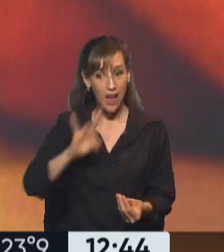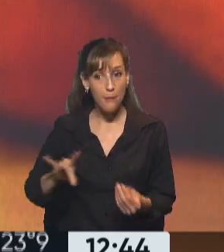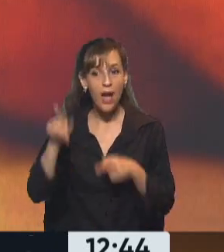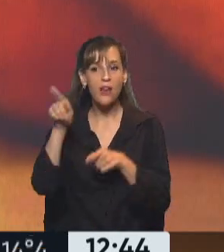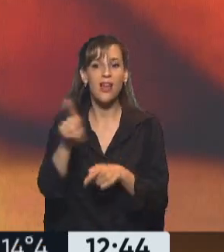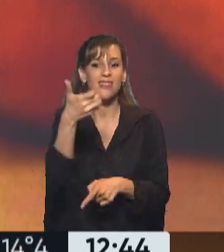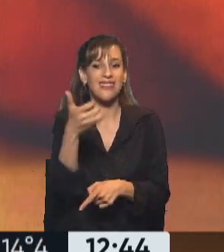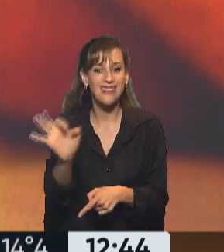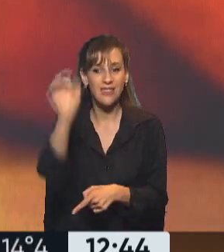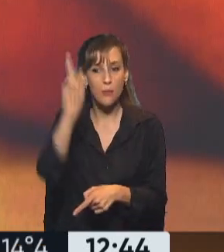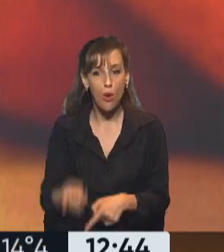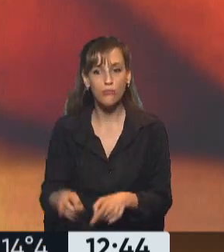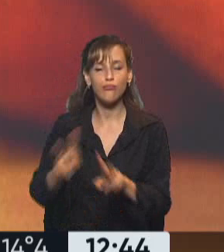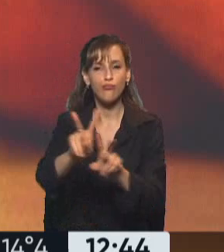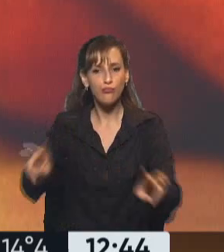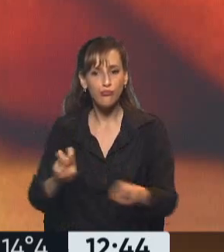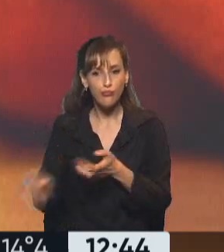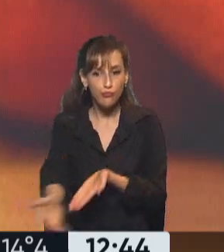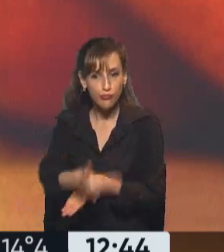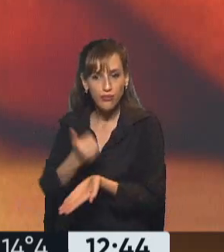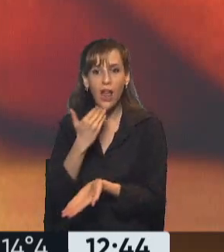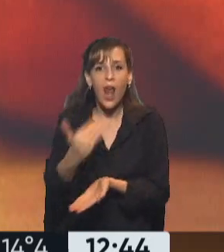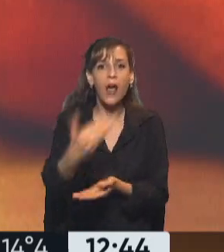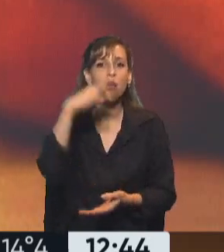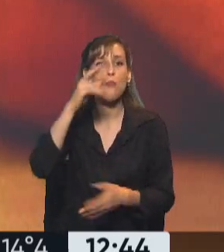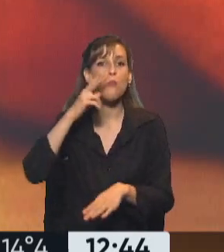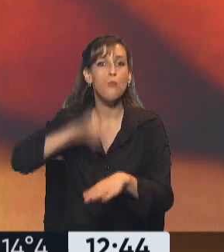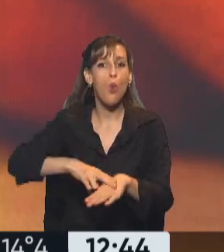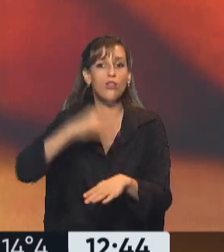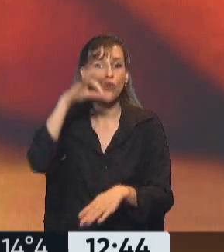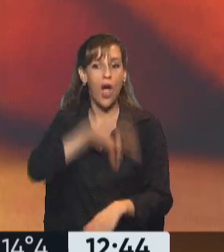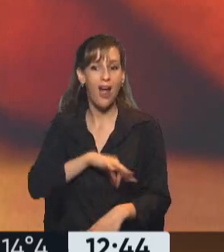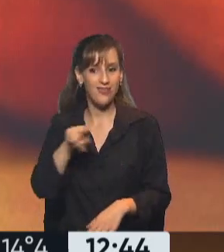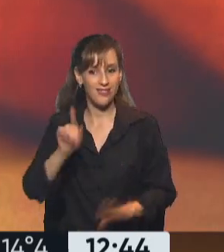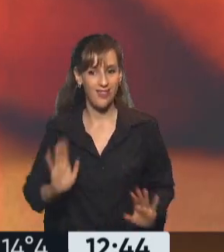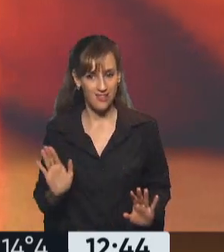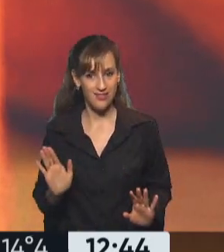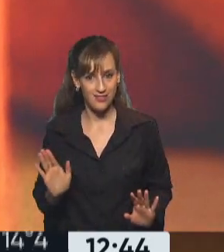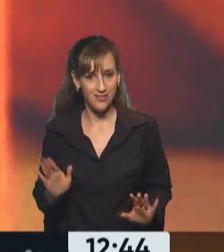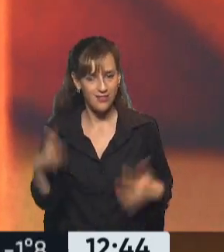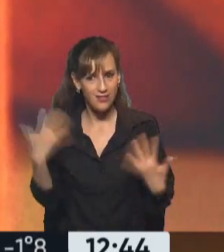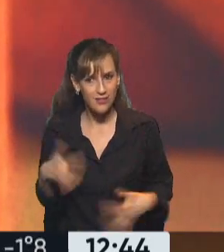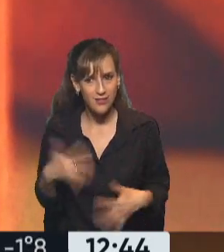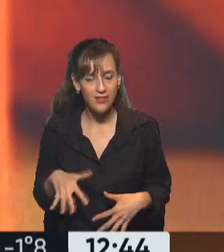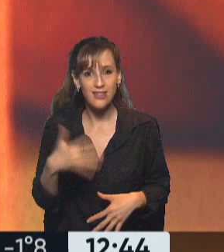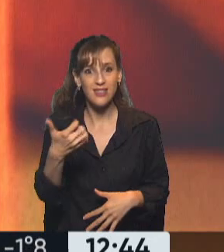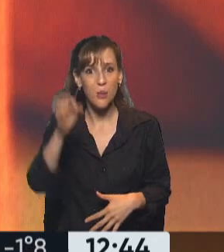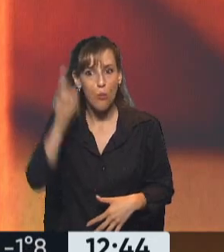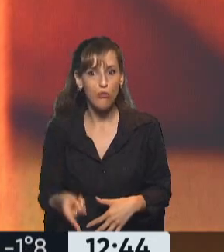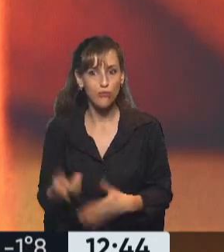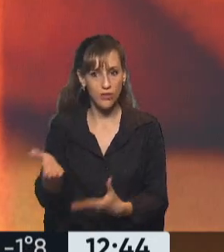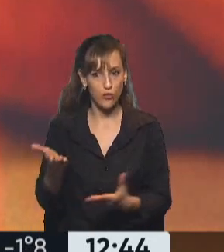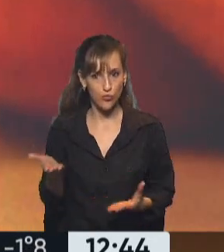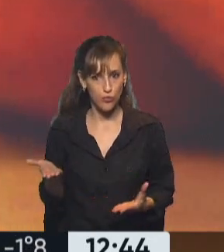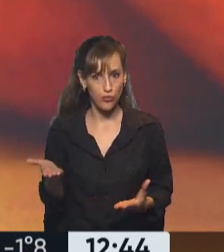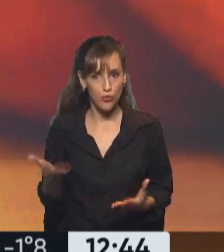su financiación con los llamados impuestos a los ingresos, que acá sería el famoso impuesto a las ganancias. O sea, le cobra un montón de impuestos